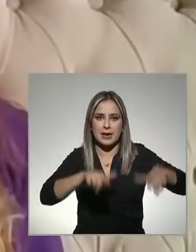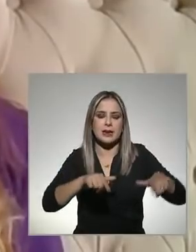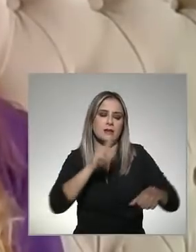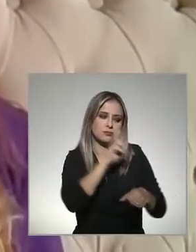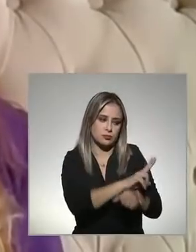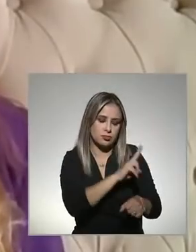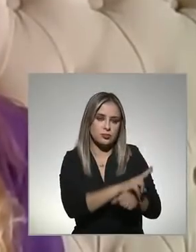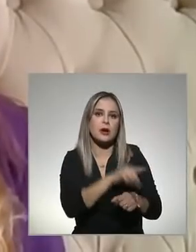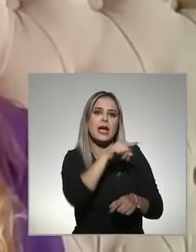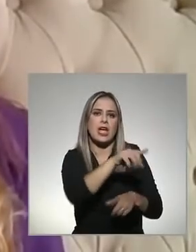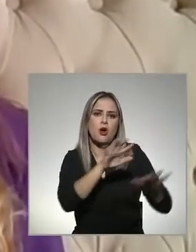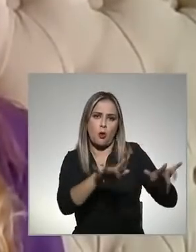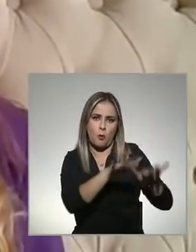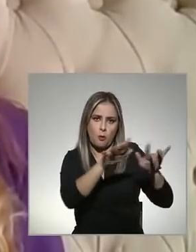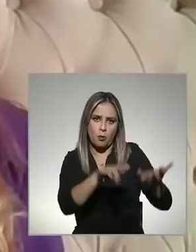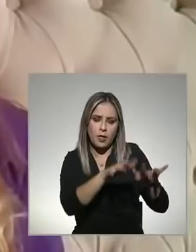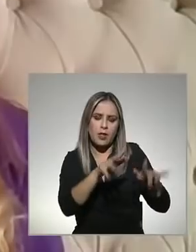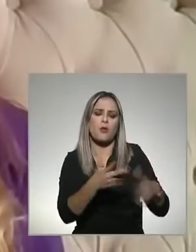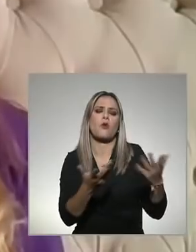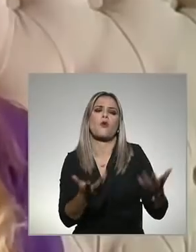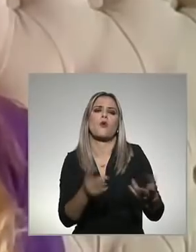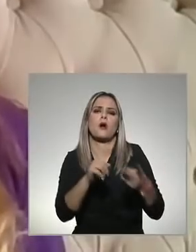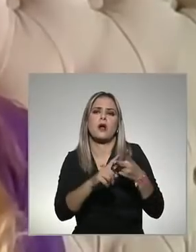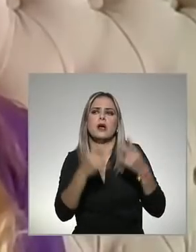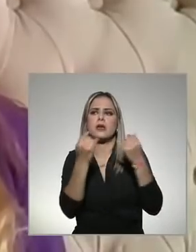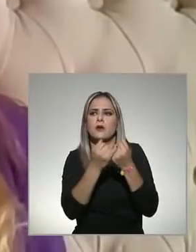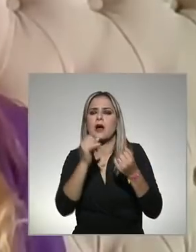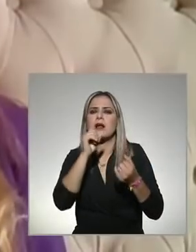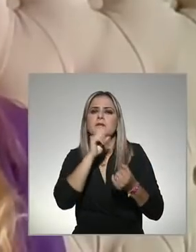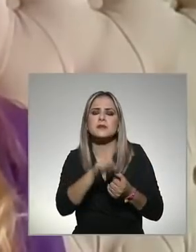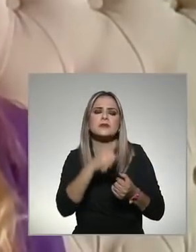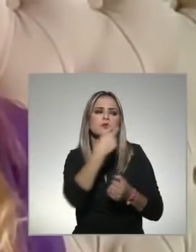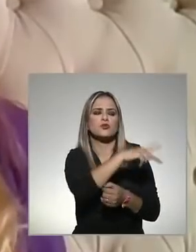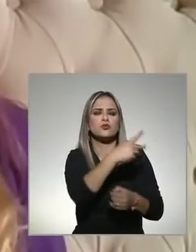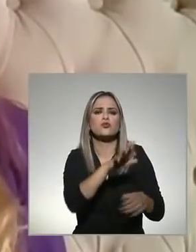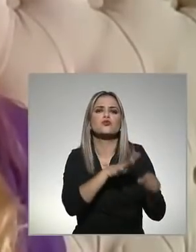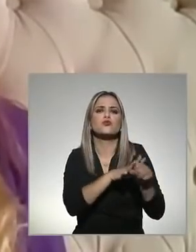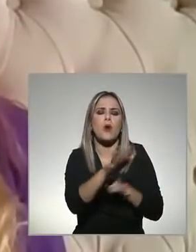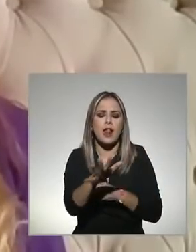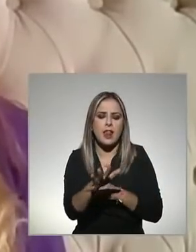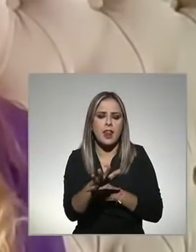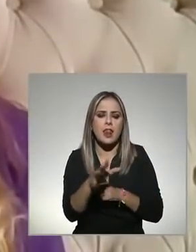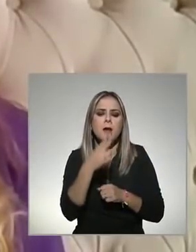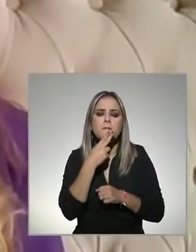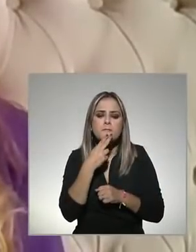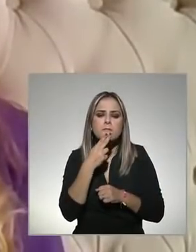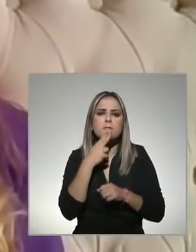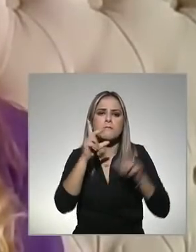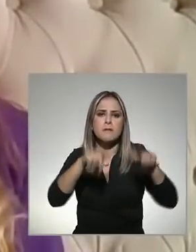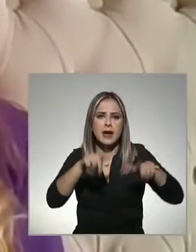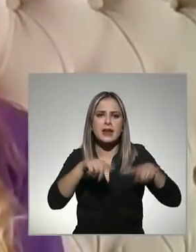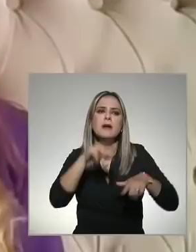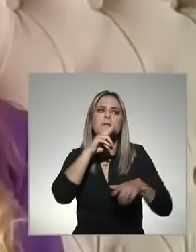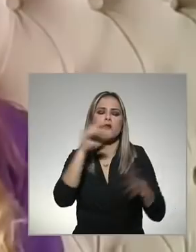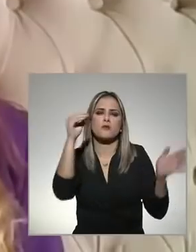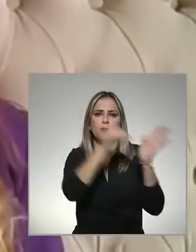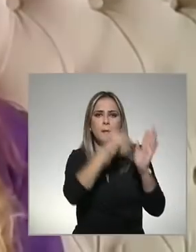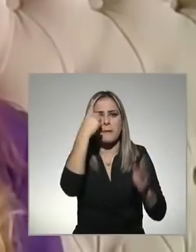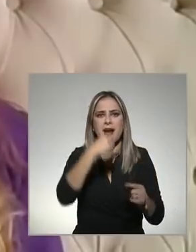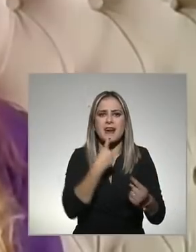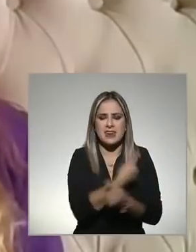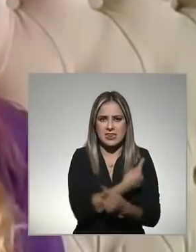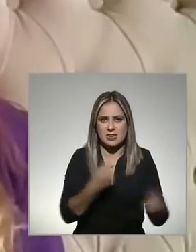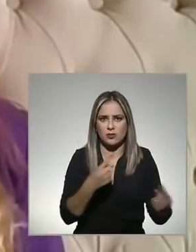sino también en utilizar perfiles y dejar uno exclusivamente para niños, esto también en tablets,